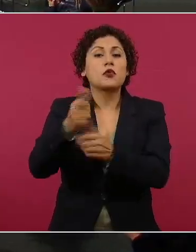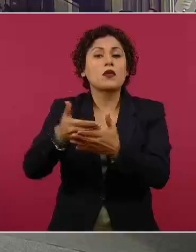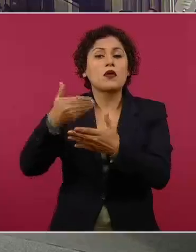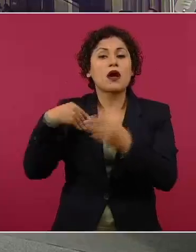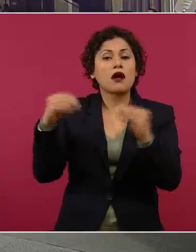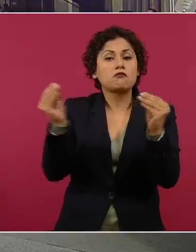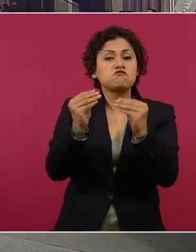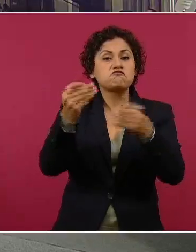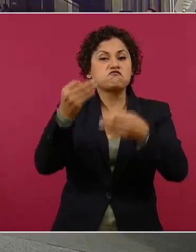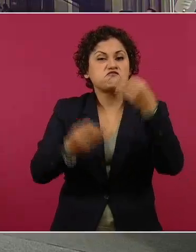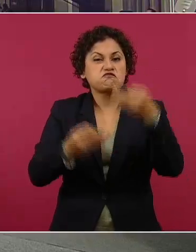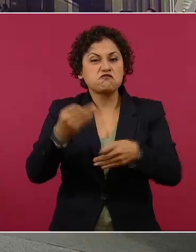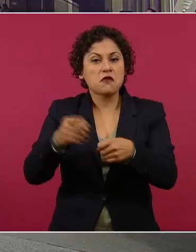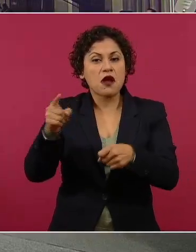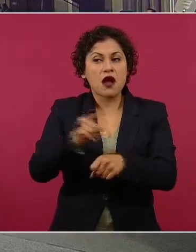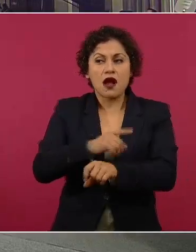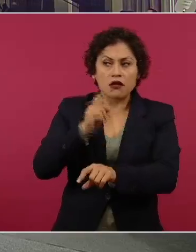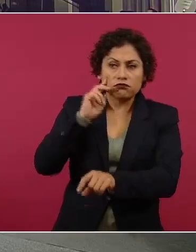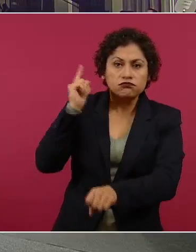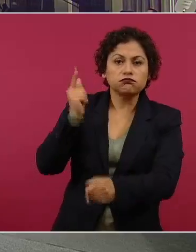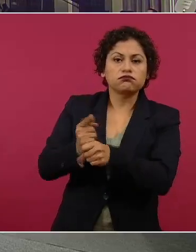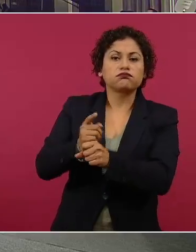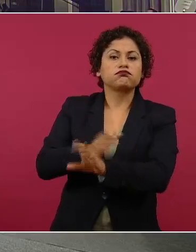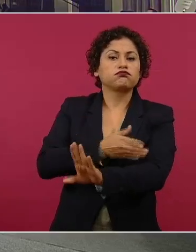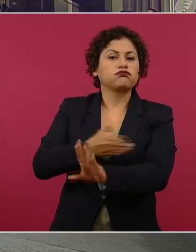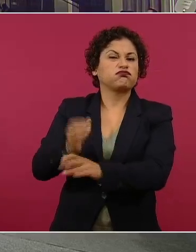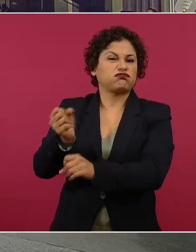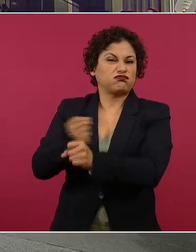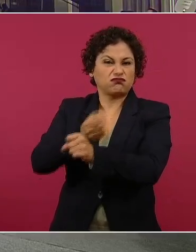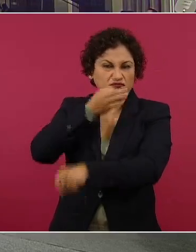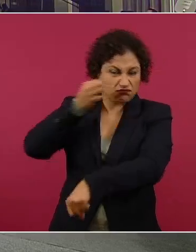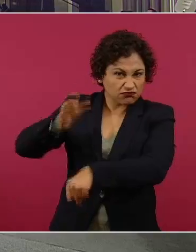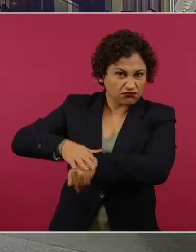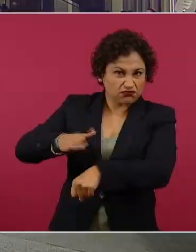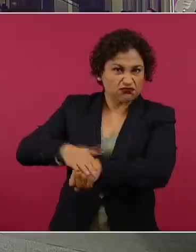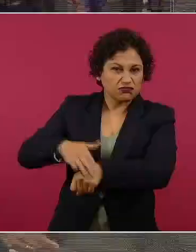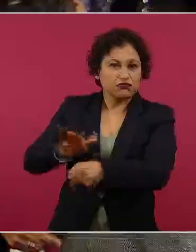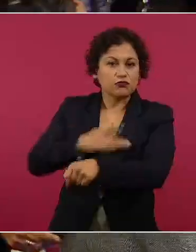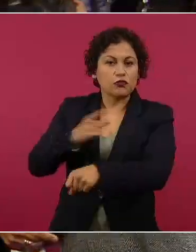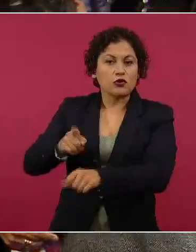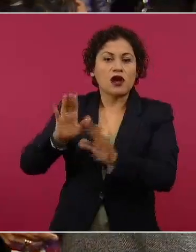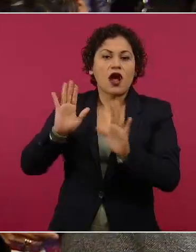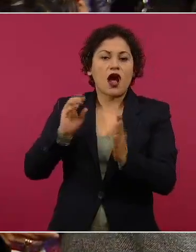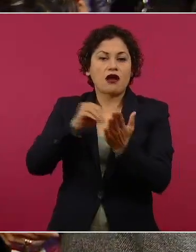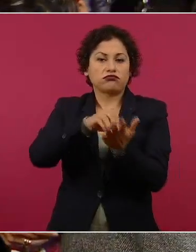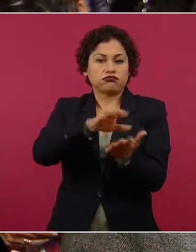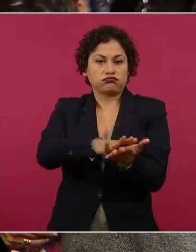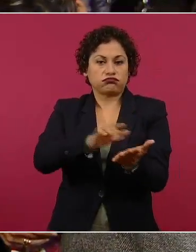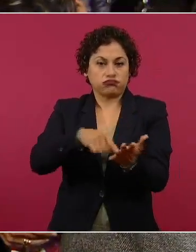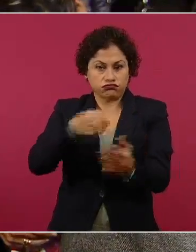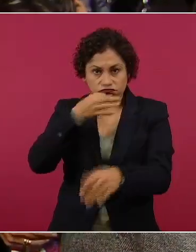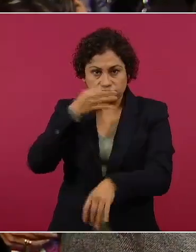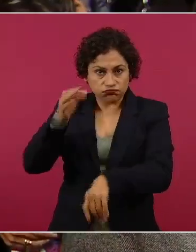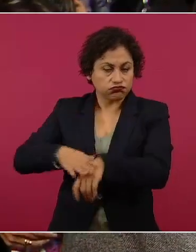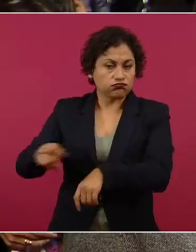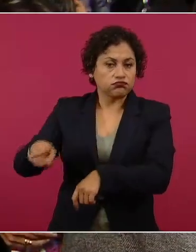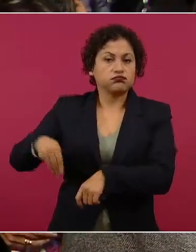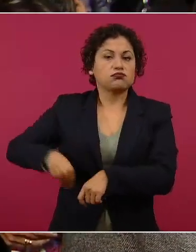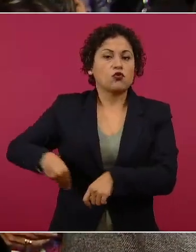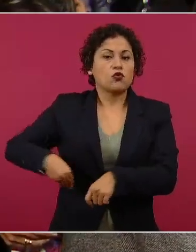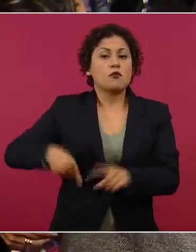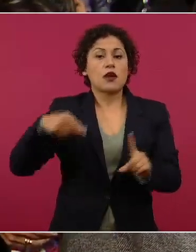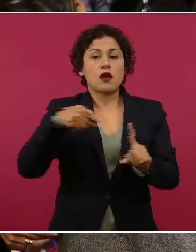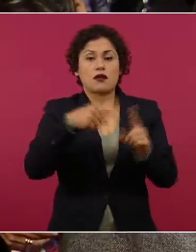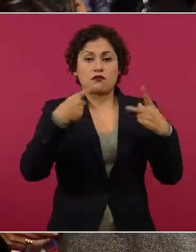el agresor la acechó y cuando la vio sola la amenazó violentamente porque su dictamen no le había y resultado favorable. El agresor también cuenta con